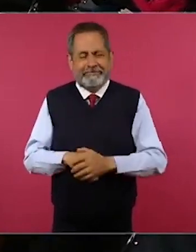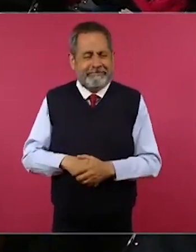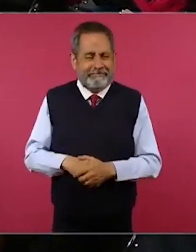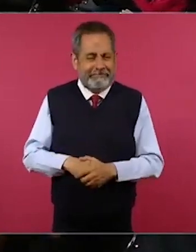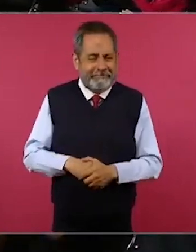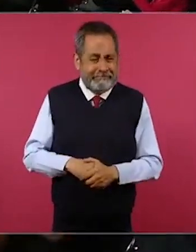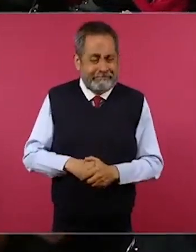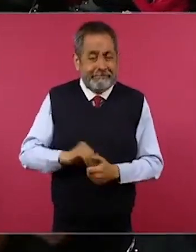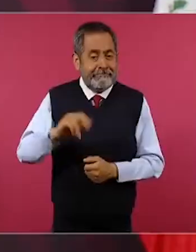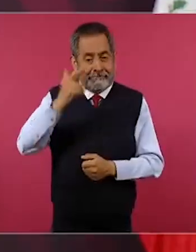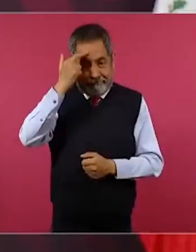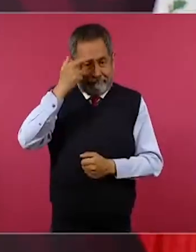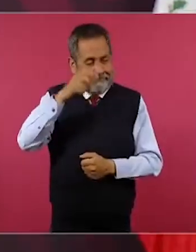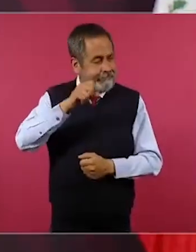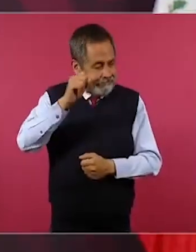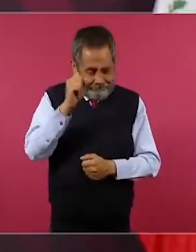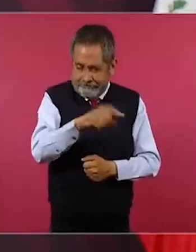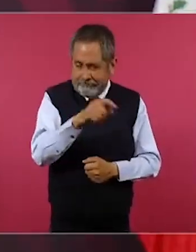recordar lo que hizo el